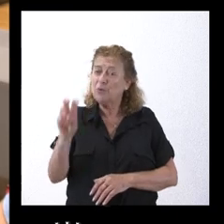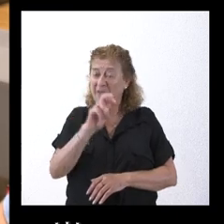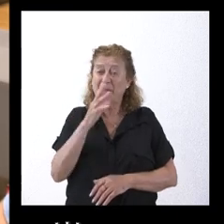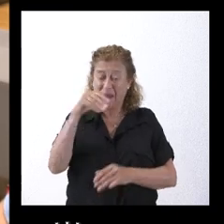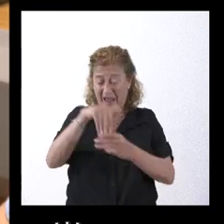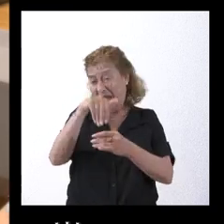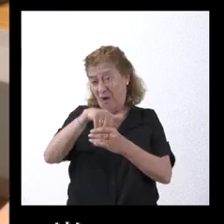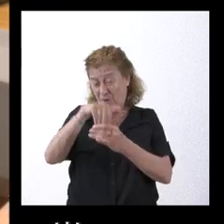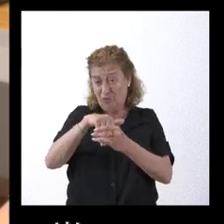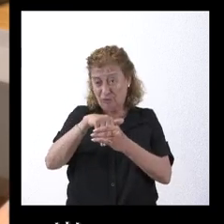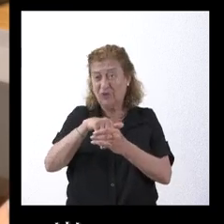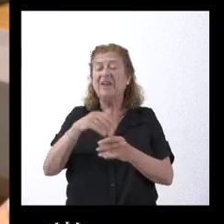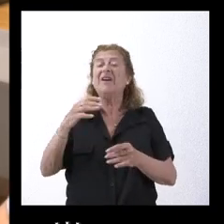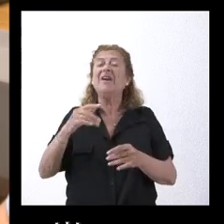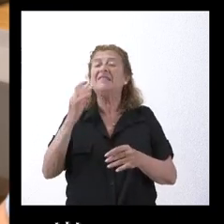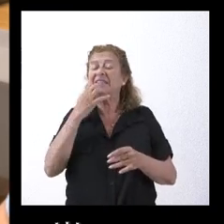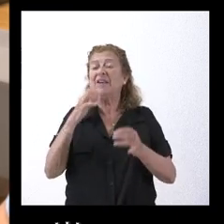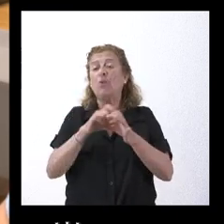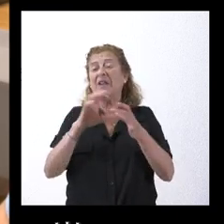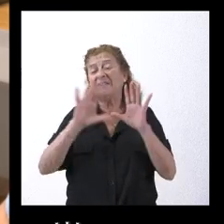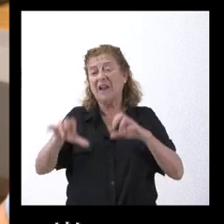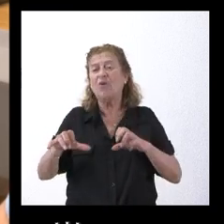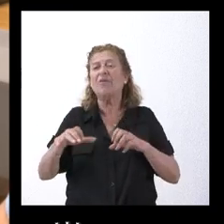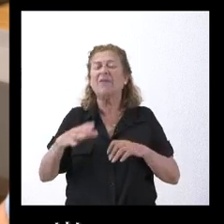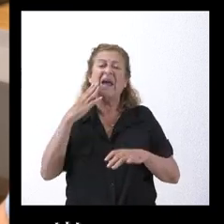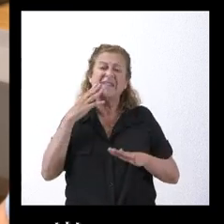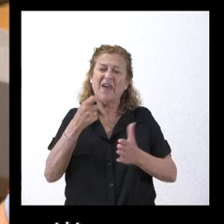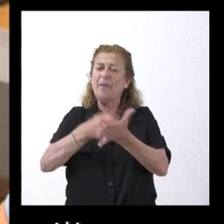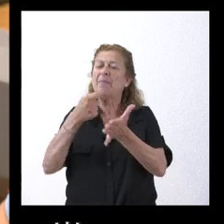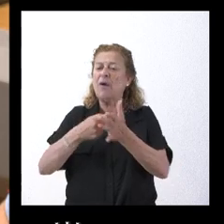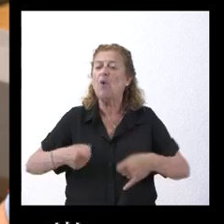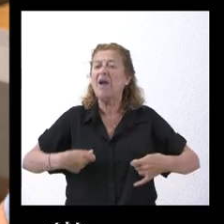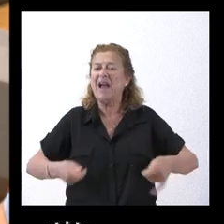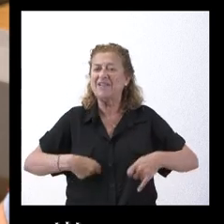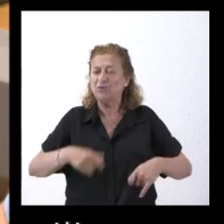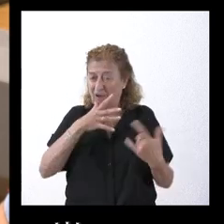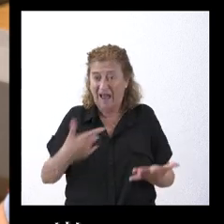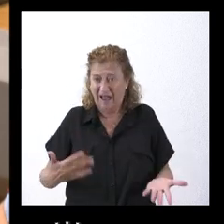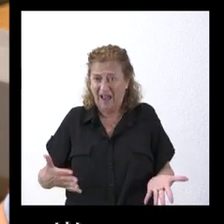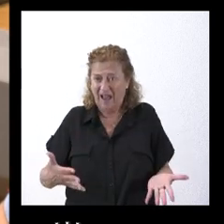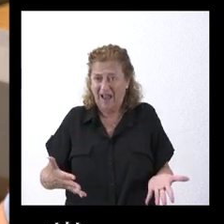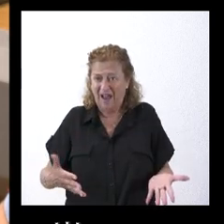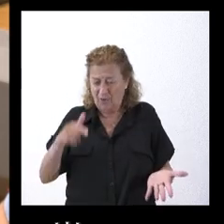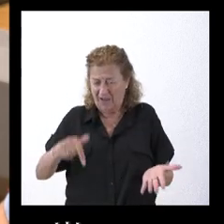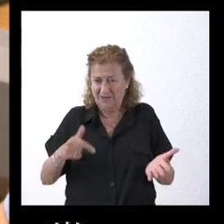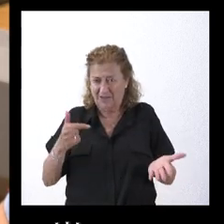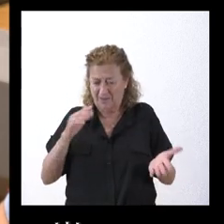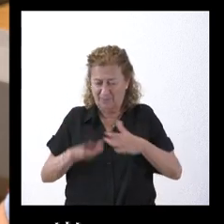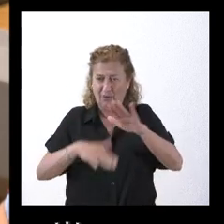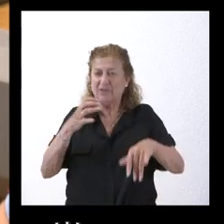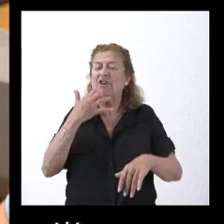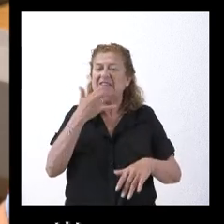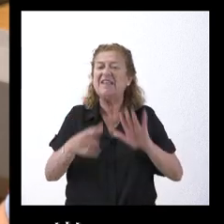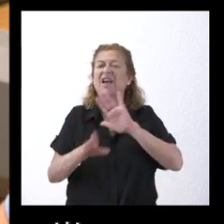en la Fundación, si la Junta va a garantizar el pago de los gastos que se vayan generando en este proceso, es decir, si se